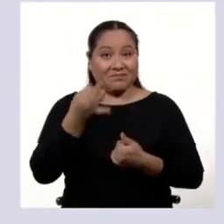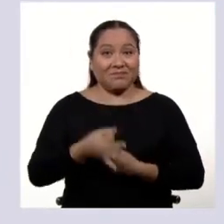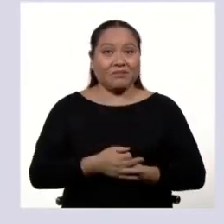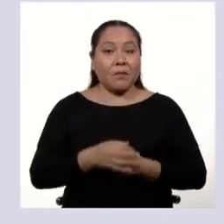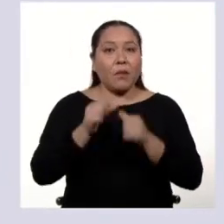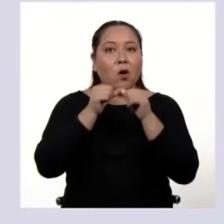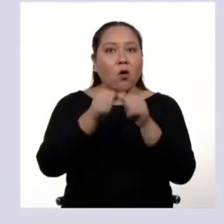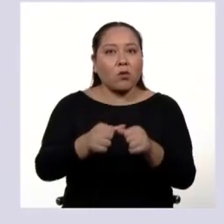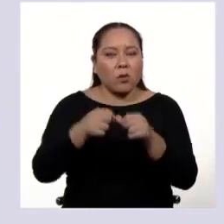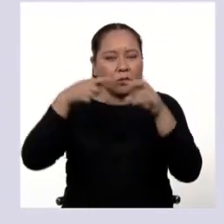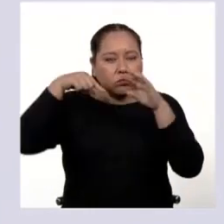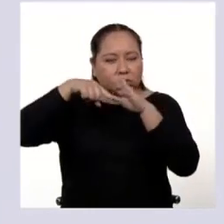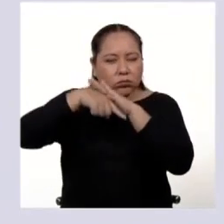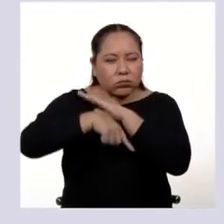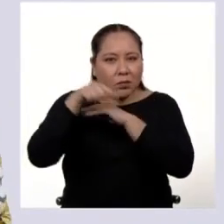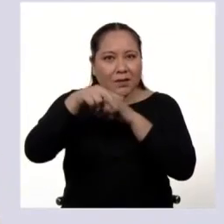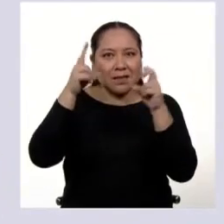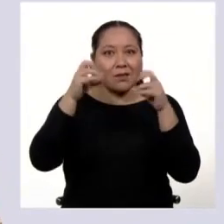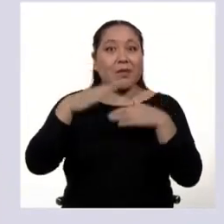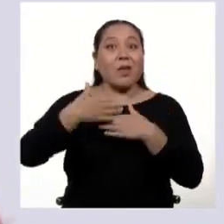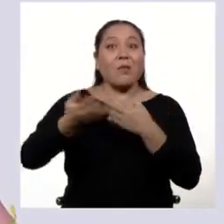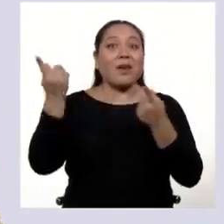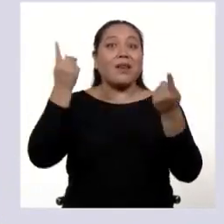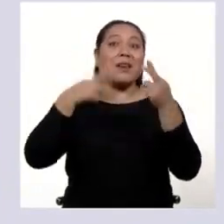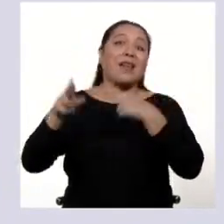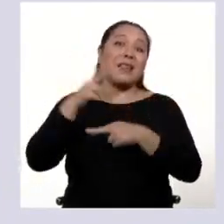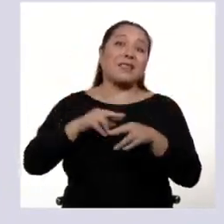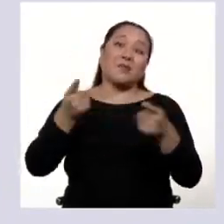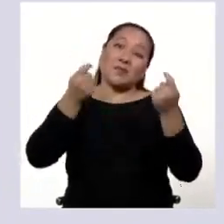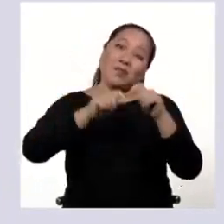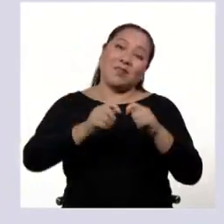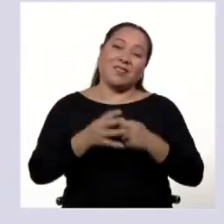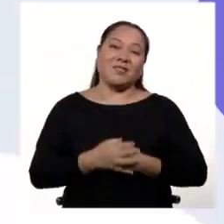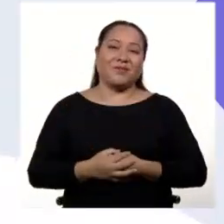para seguir ahondando sobre el tema, volvemos después del corte.